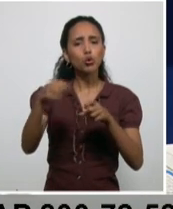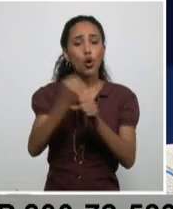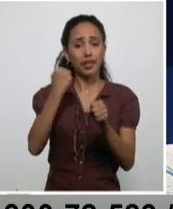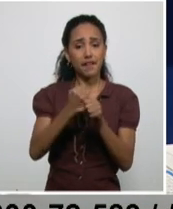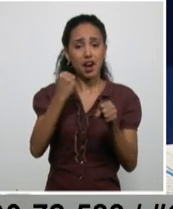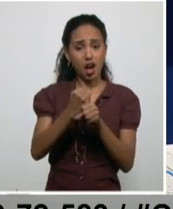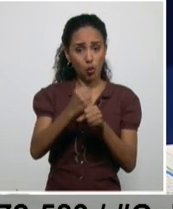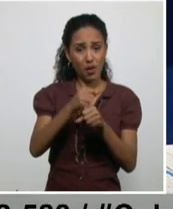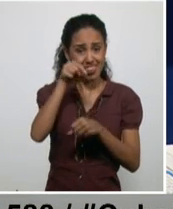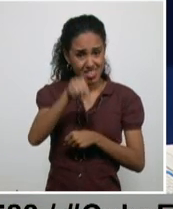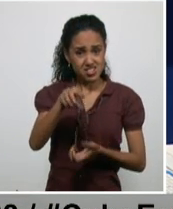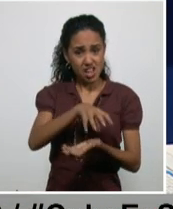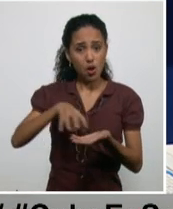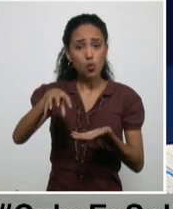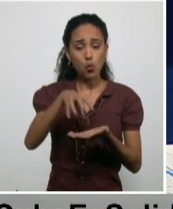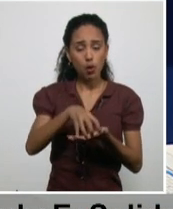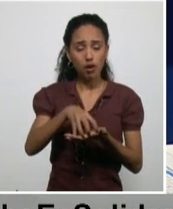penitenciarios.